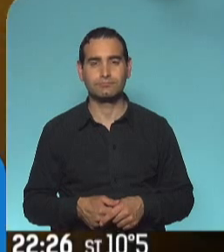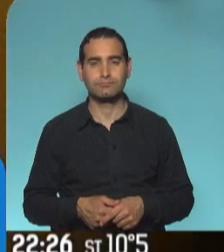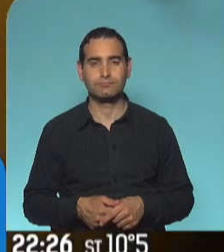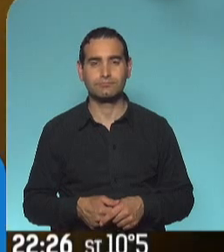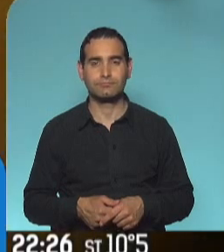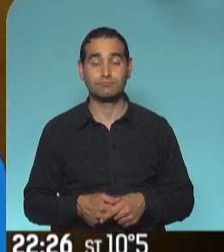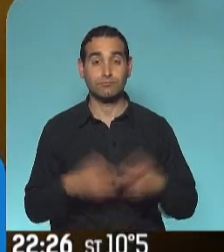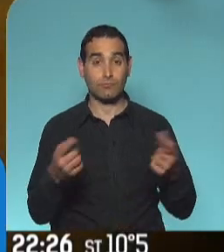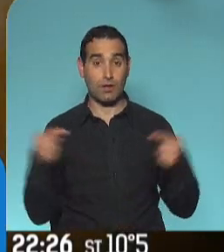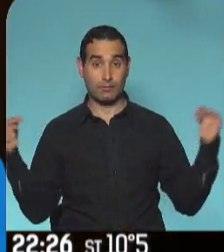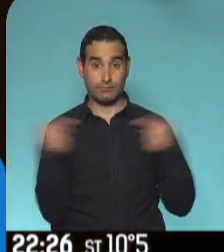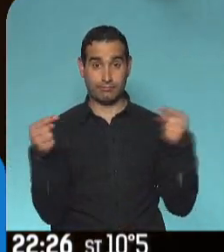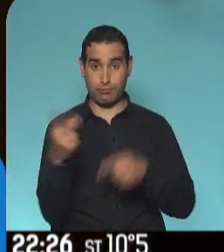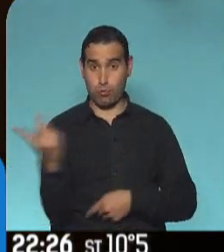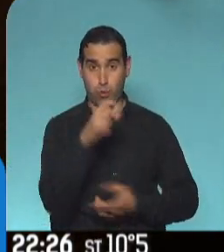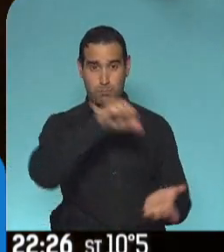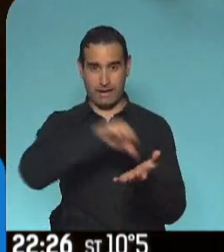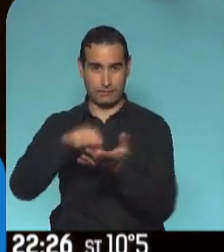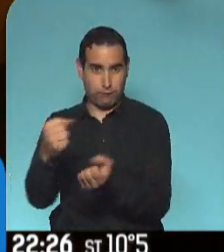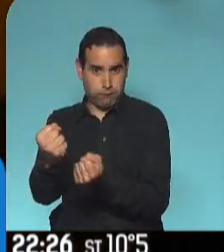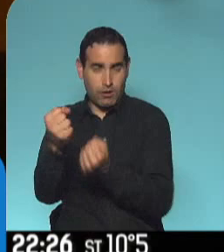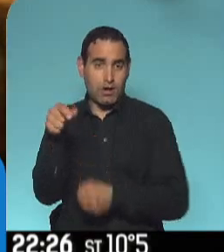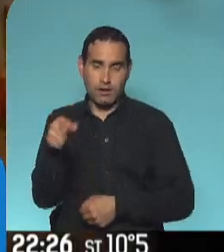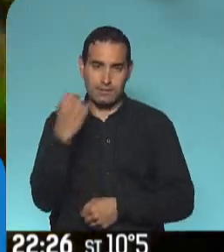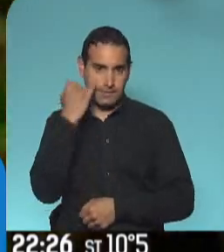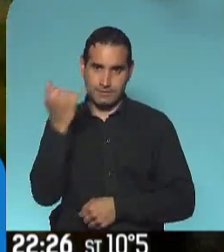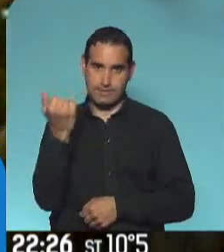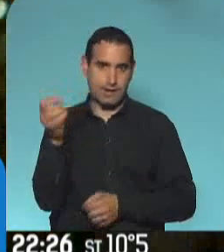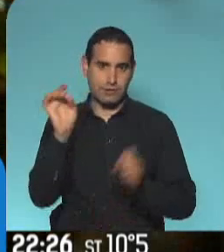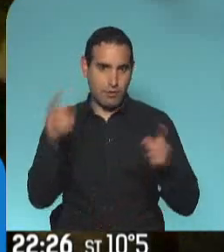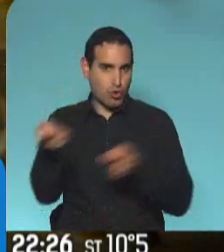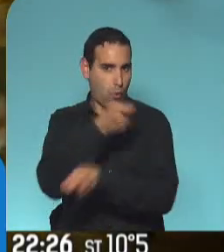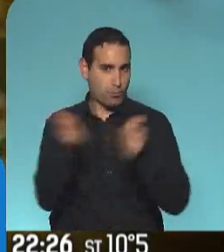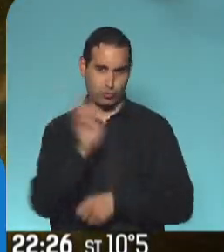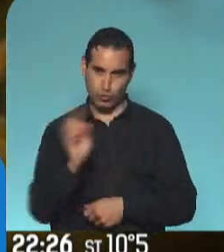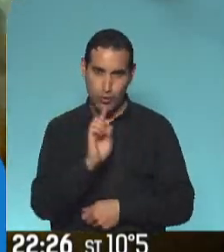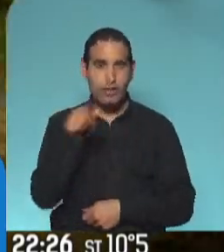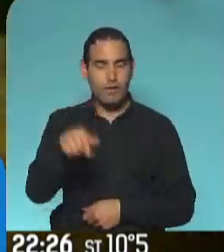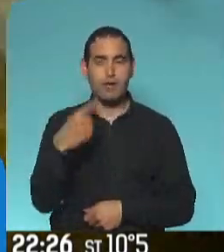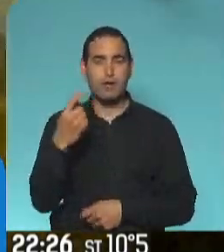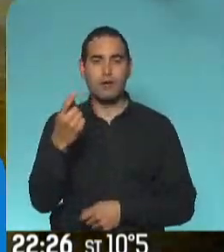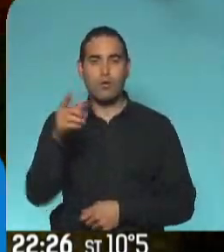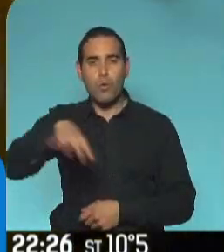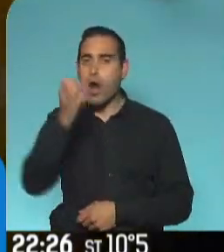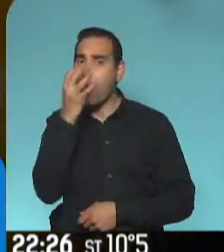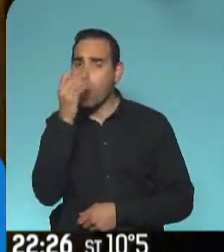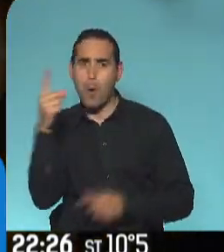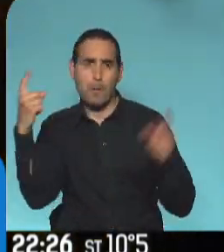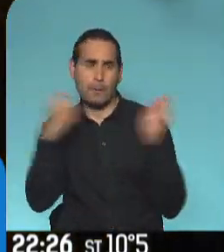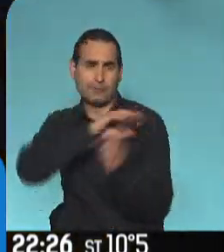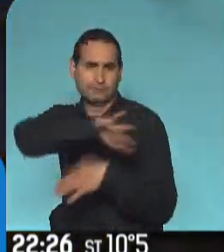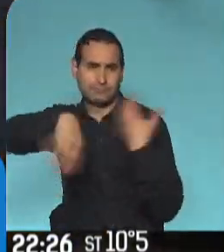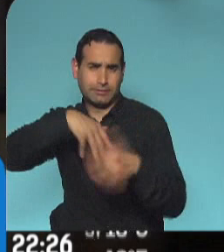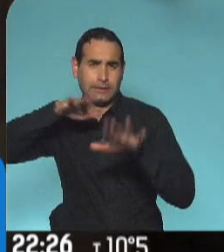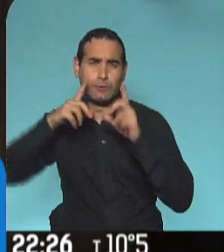Pero el enfrentamiento entre las dos potencias ya trascendió el plano comercial. La crisis de Hong Kong, a raíz del movimiento